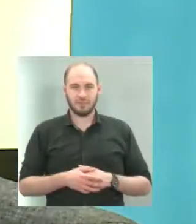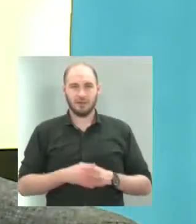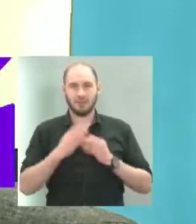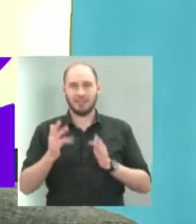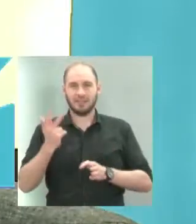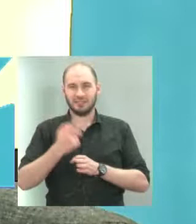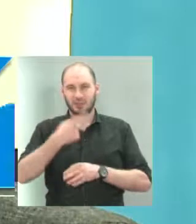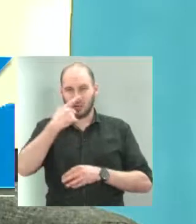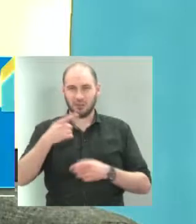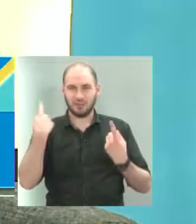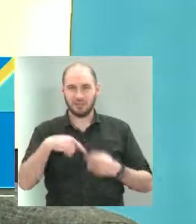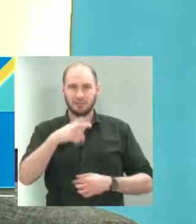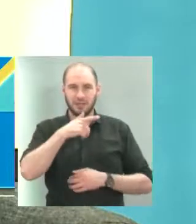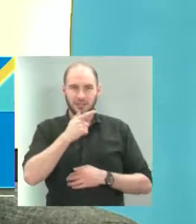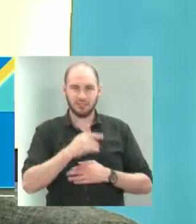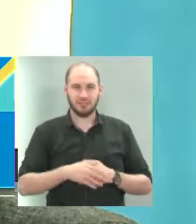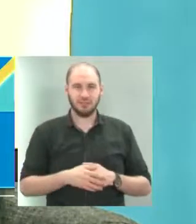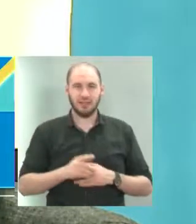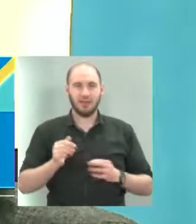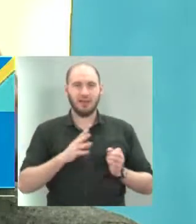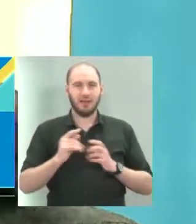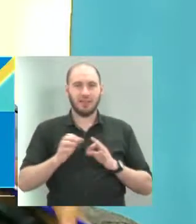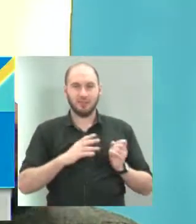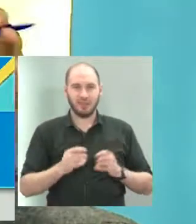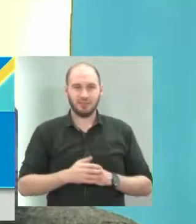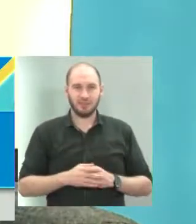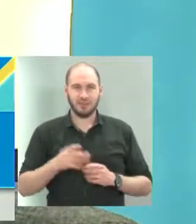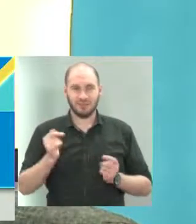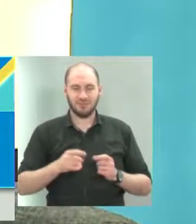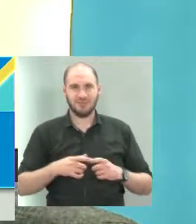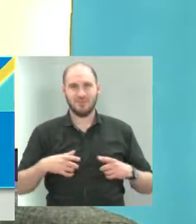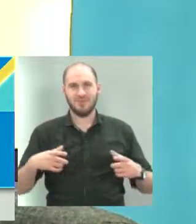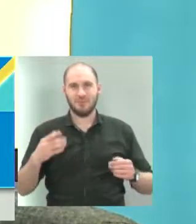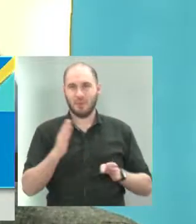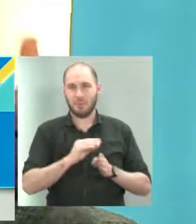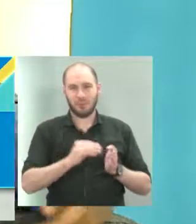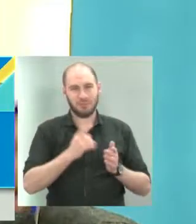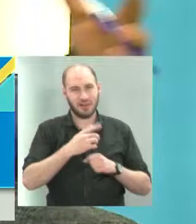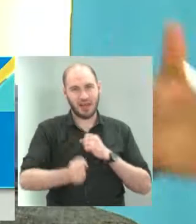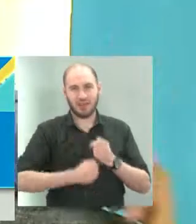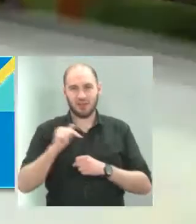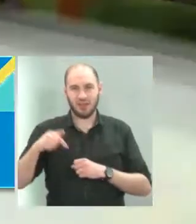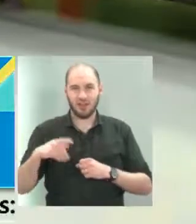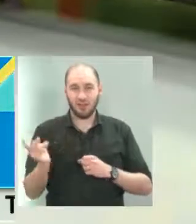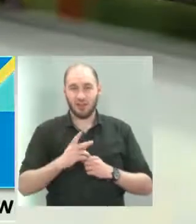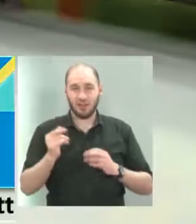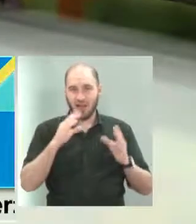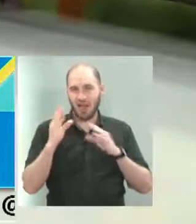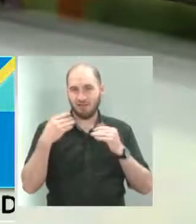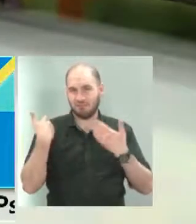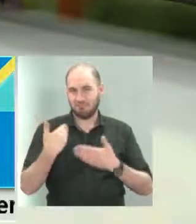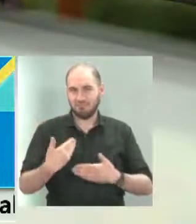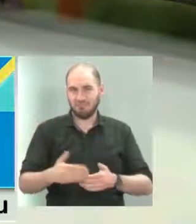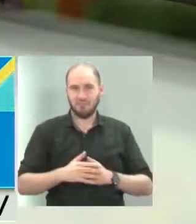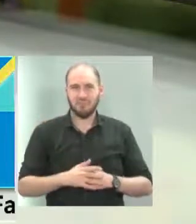Tercer y último bloque de Distintos Parecidos, y la verdad que el debate se fue calentando desde el primer momento hasta ahora. Los chicos han seguido conversando a lo